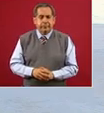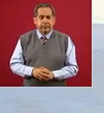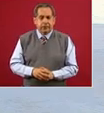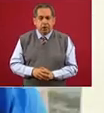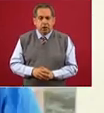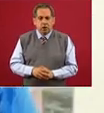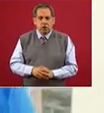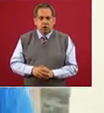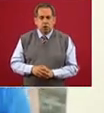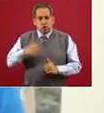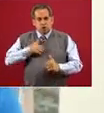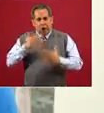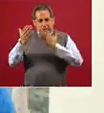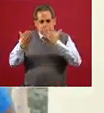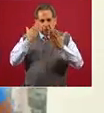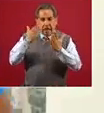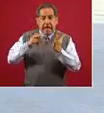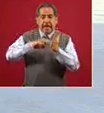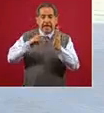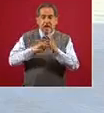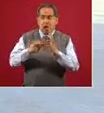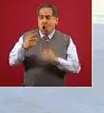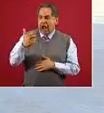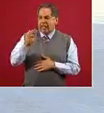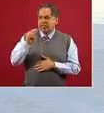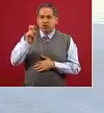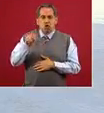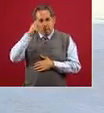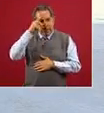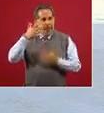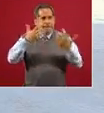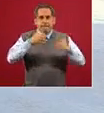Estoy estudiando ingeniero en gestión empresarial. Me gusta mucho